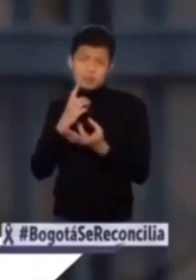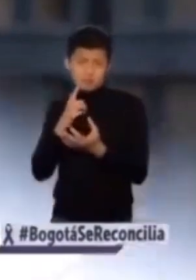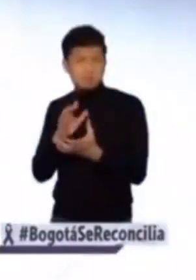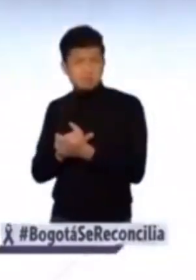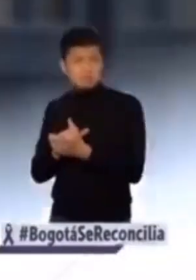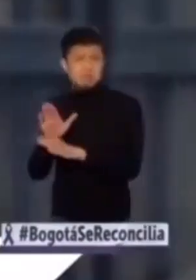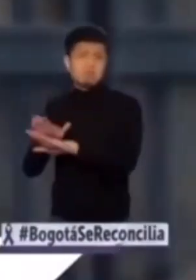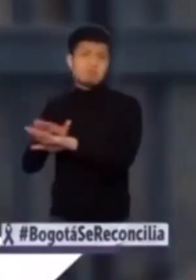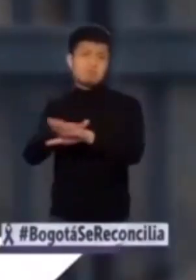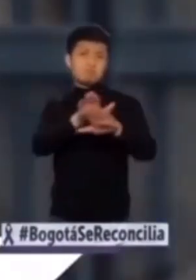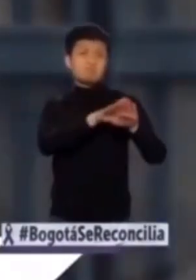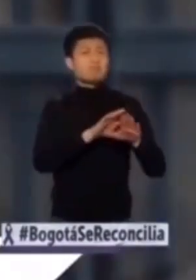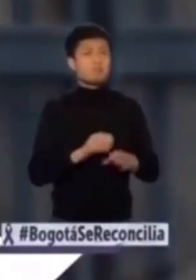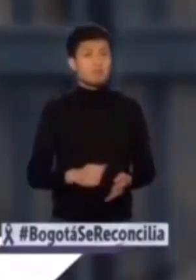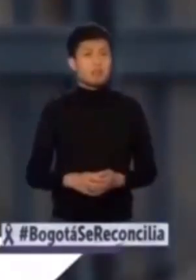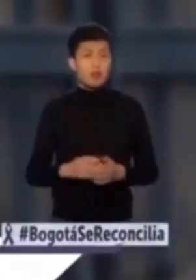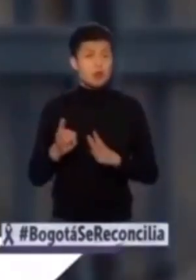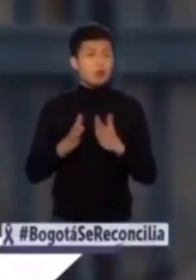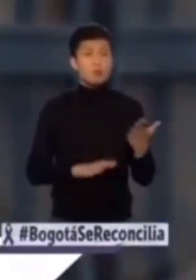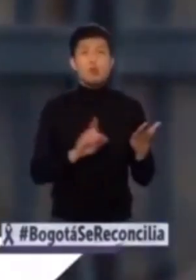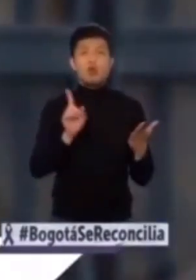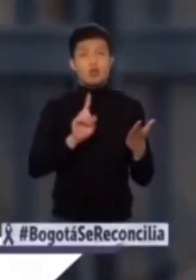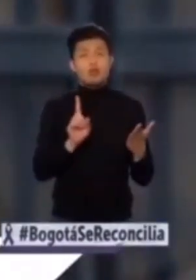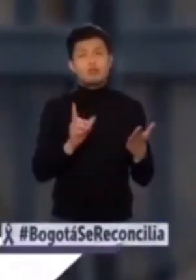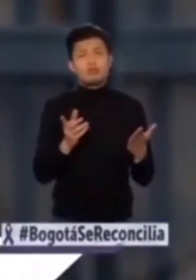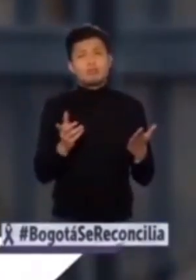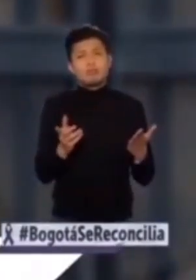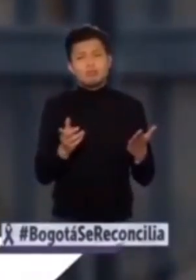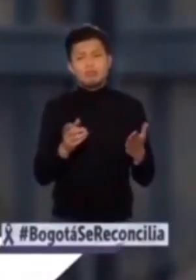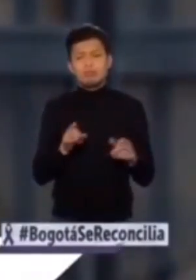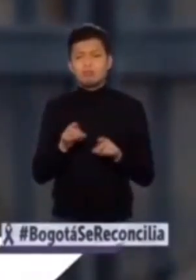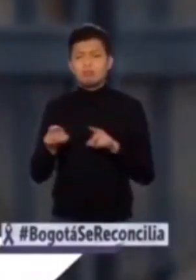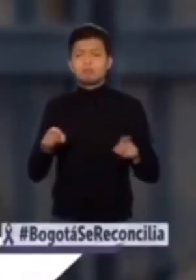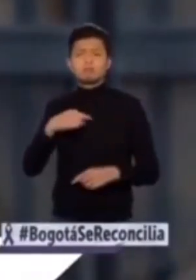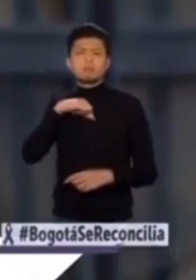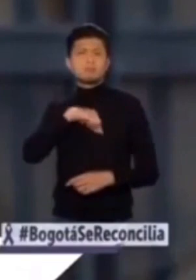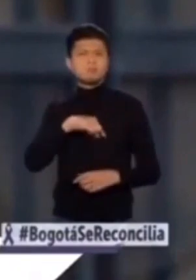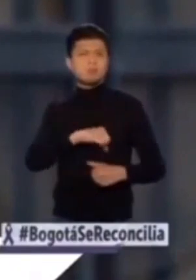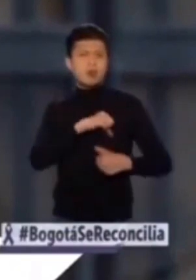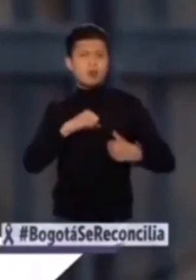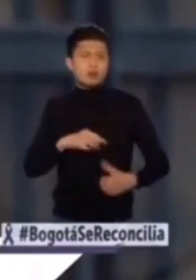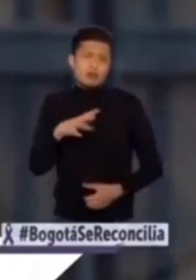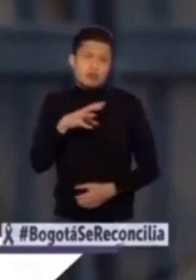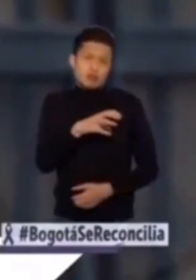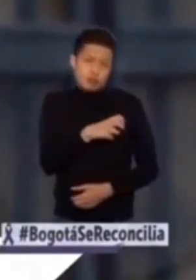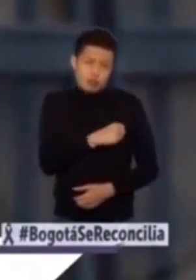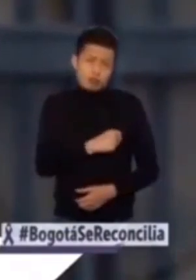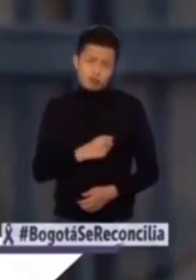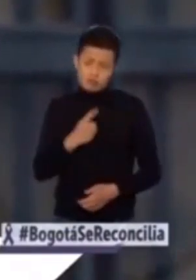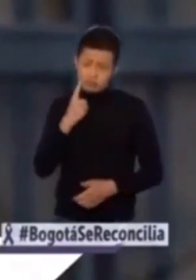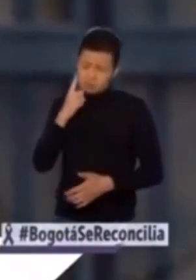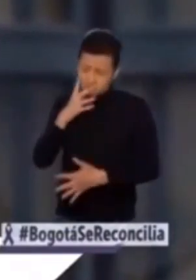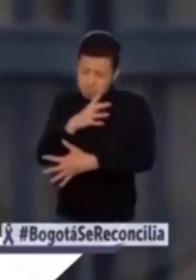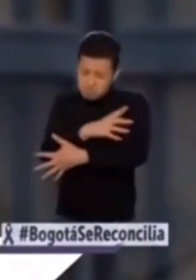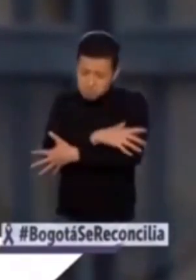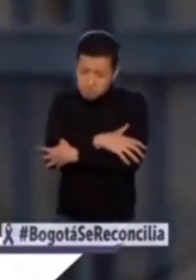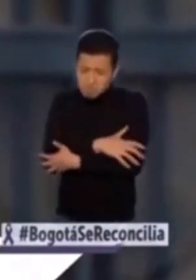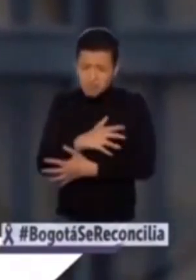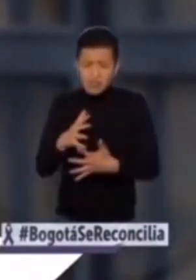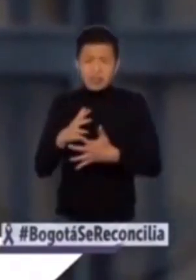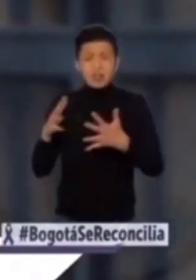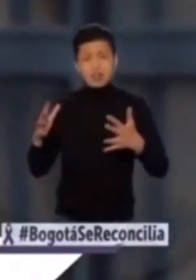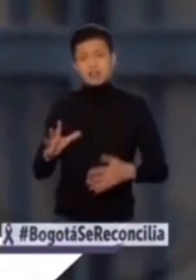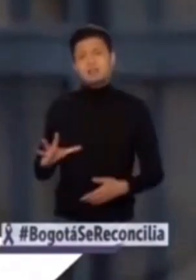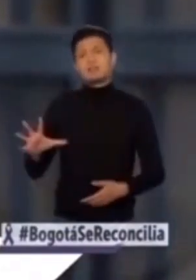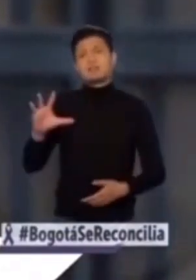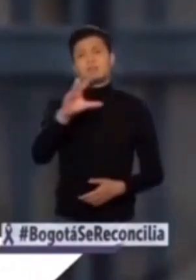hayan fallecido no significa que no hay dolor dentro de sus corazones. Les mando un abrazo grande para que